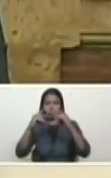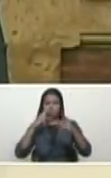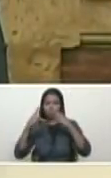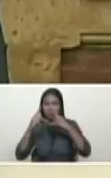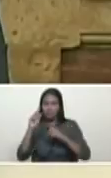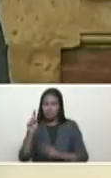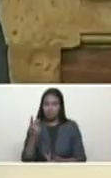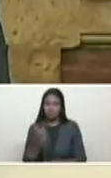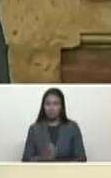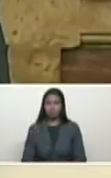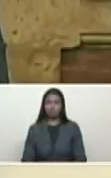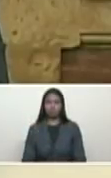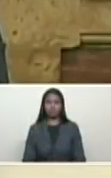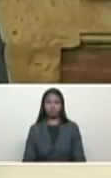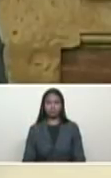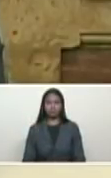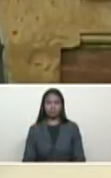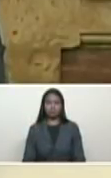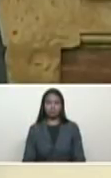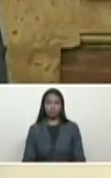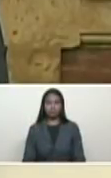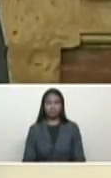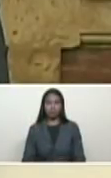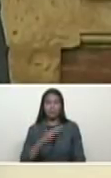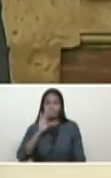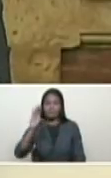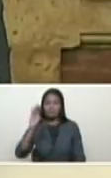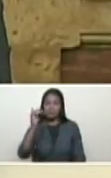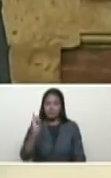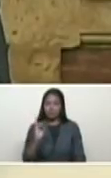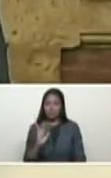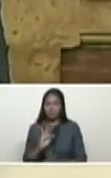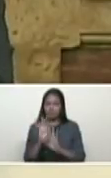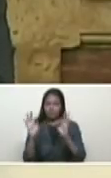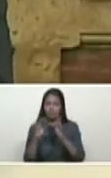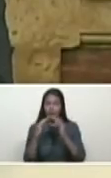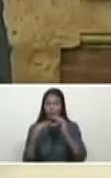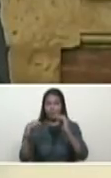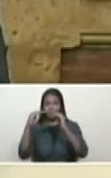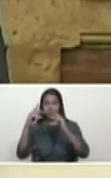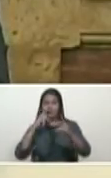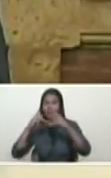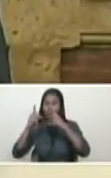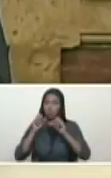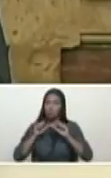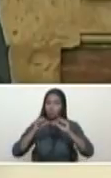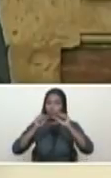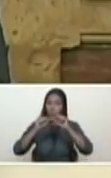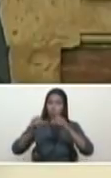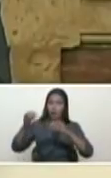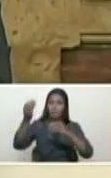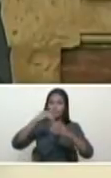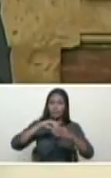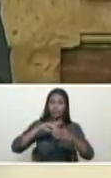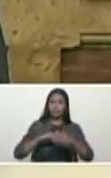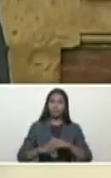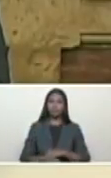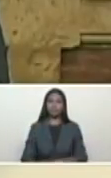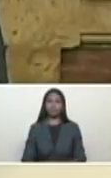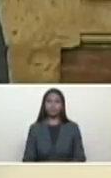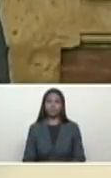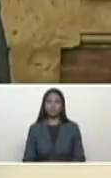necesaria para el país la estabilidad política avanzar en la estabilidad política